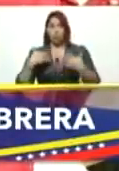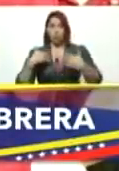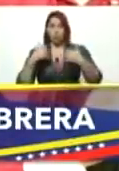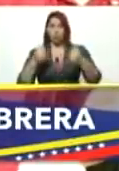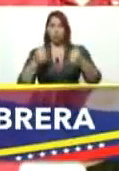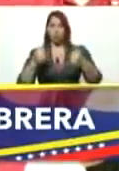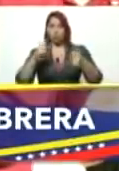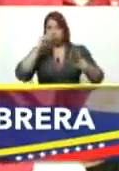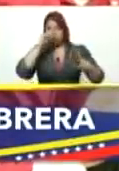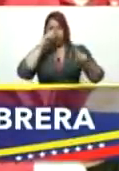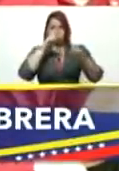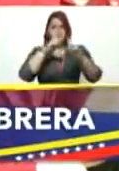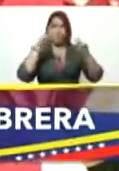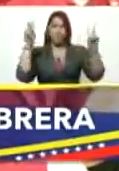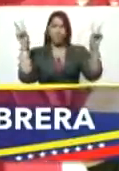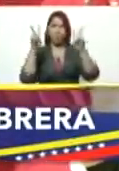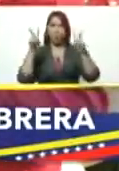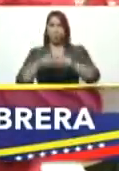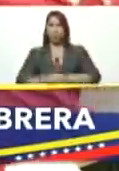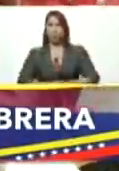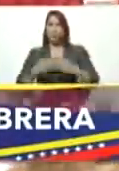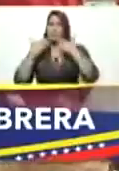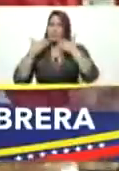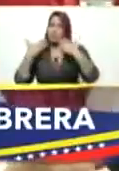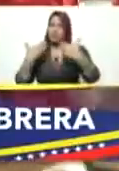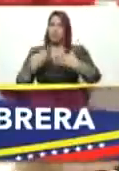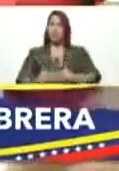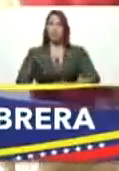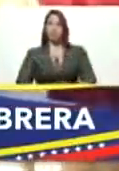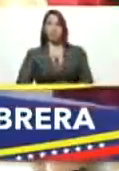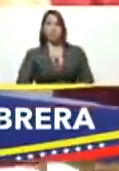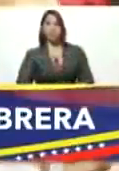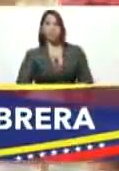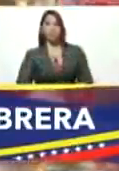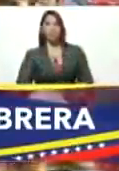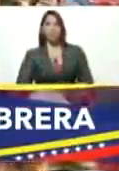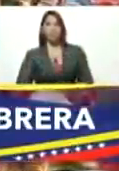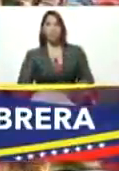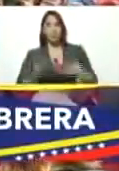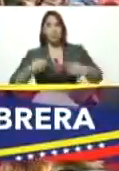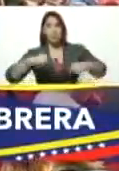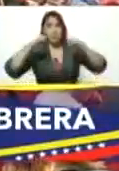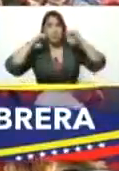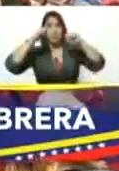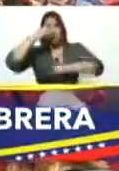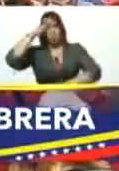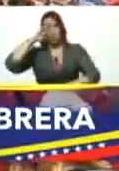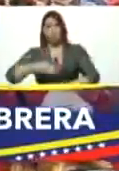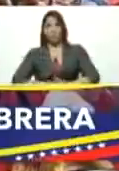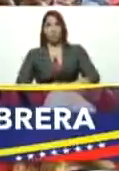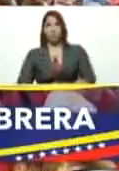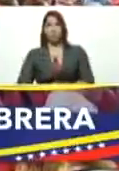alcanzará la victoria muchas gracias y viva cuba